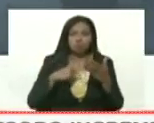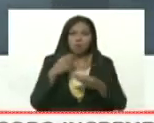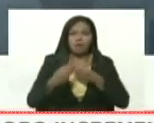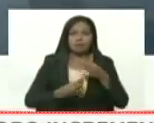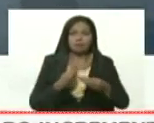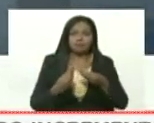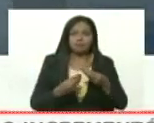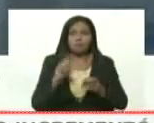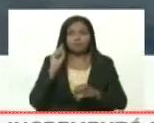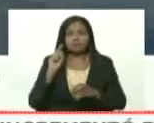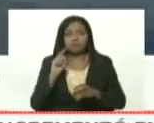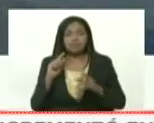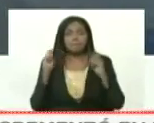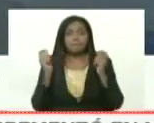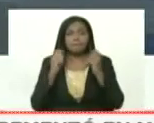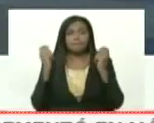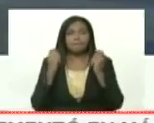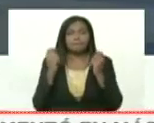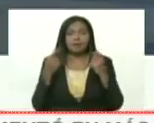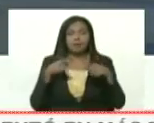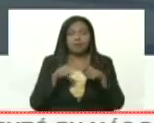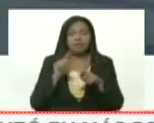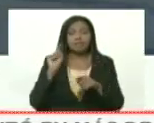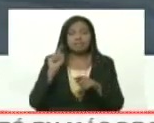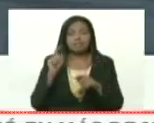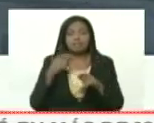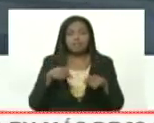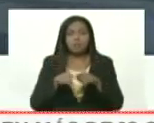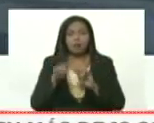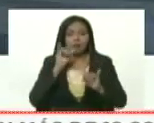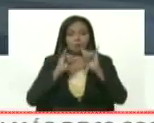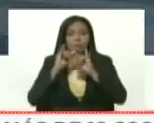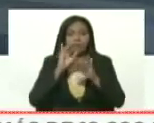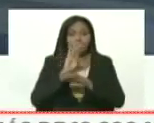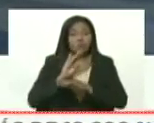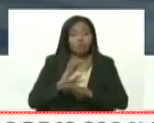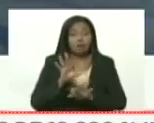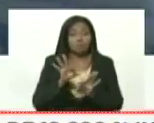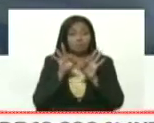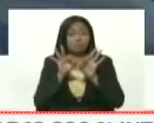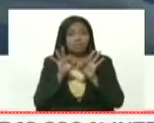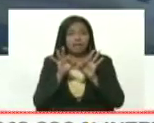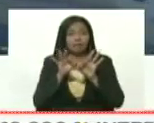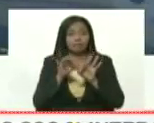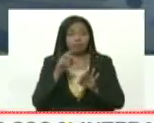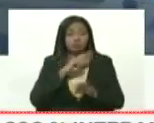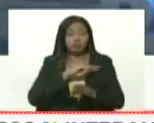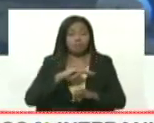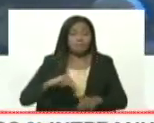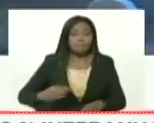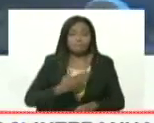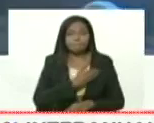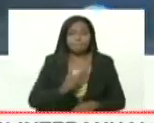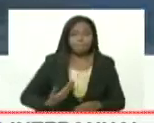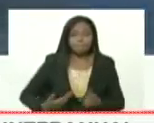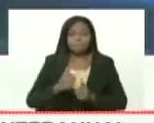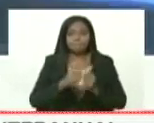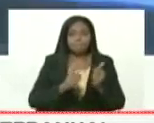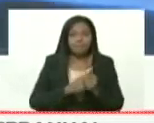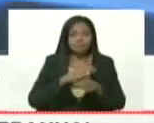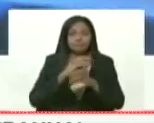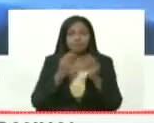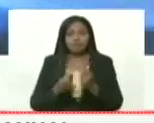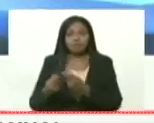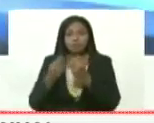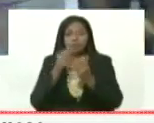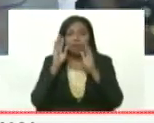básicamente necesitan un área de neonatología. Y tendremos que llegar el momento, ministra, compañera, vicepresidente de Economía, por allá está